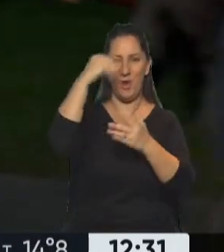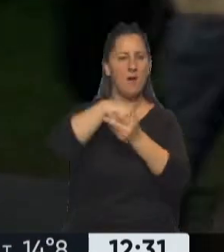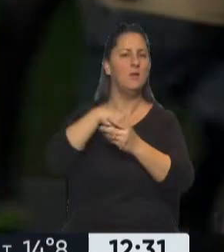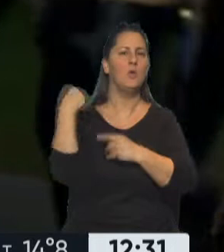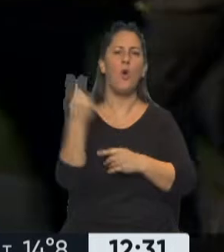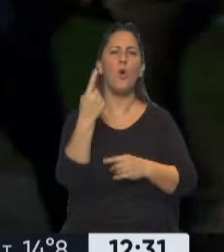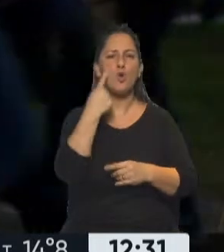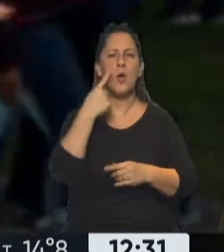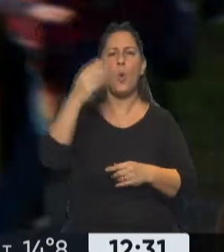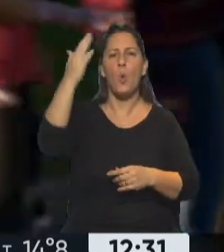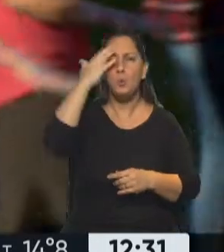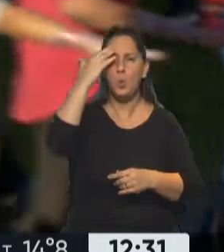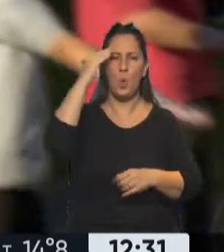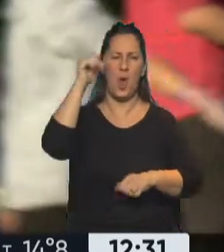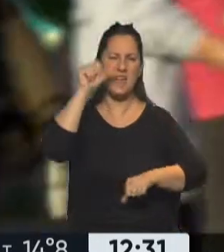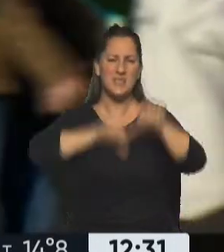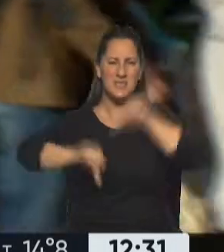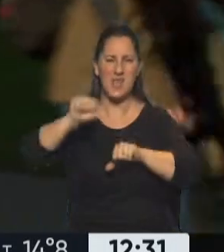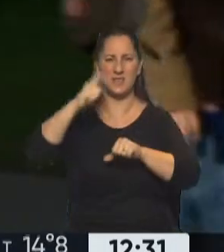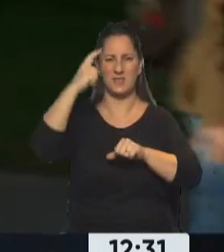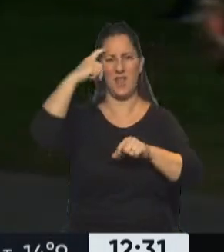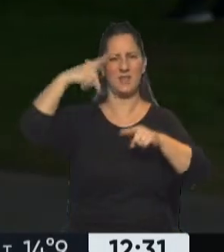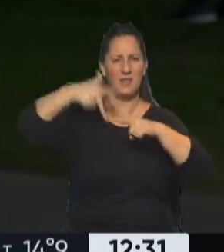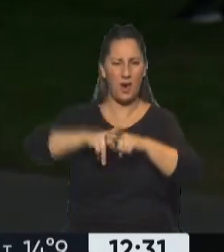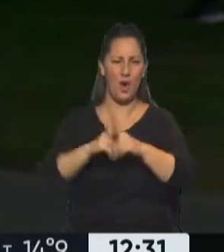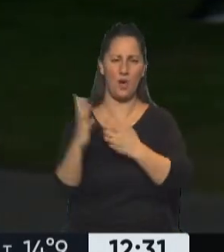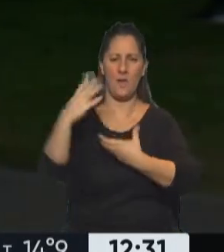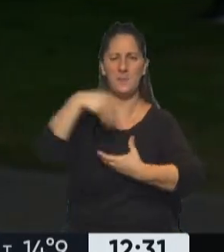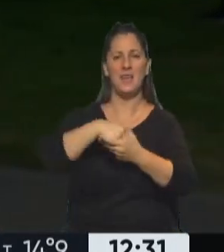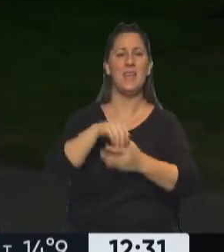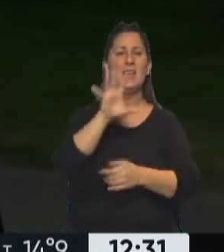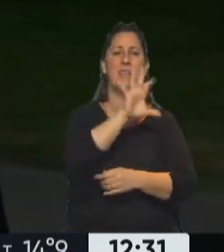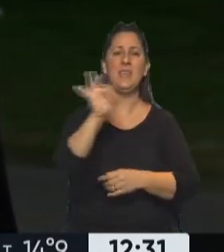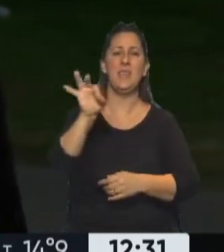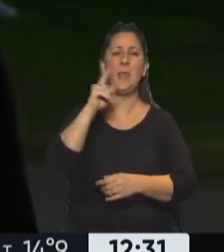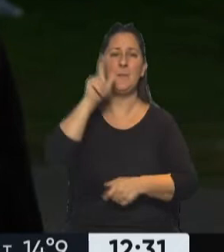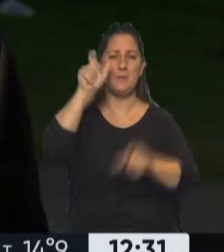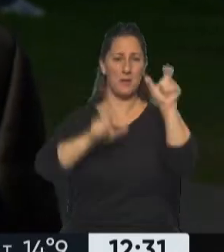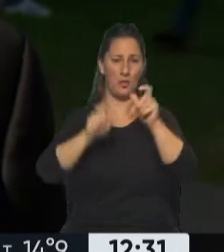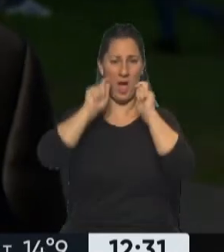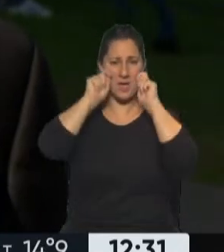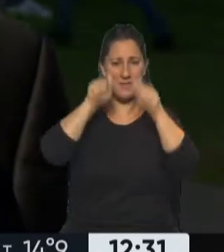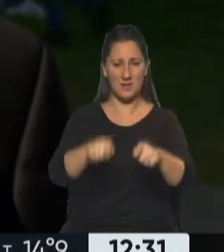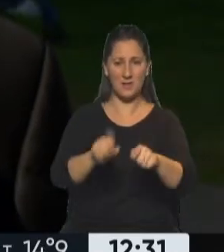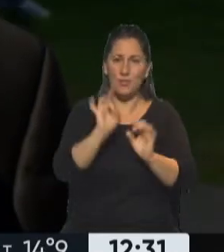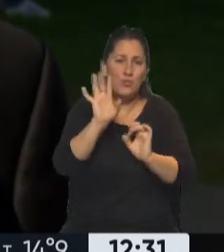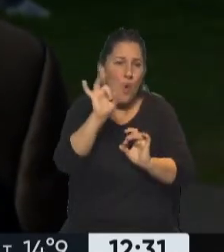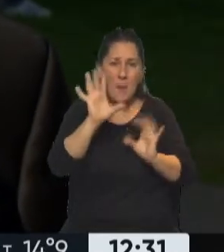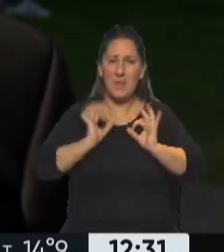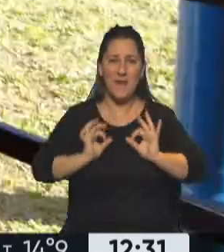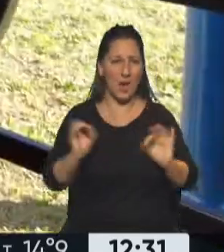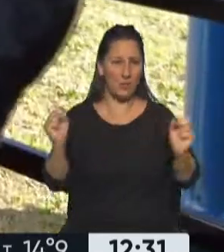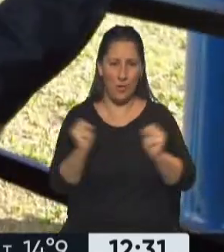cultura a ciencia y tecnología, y los 500.000 visitantes en tan solo estas vacaciones de